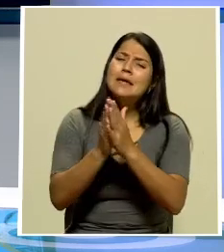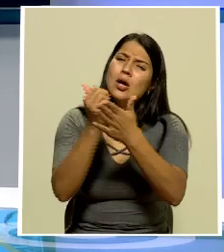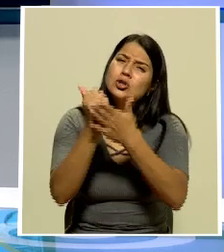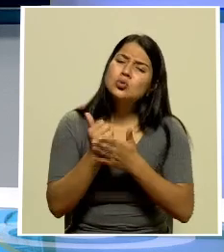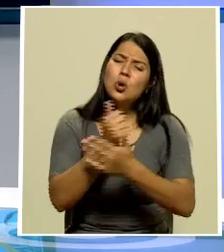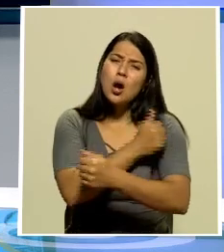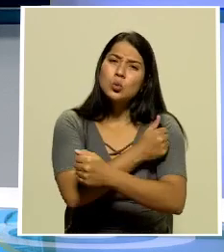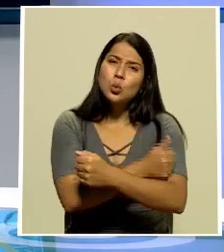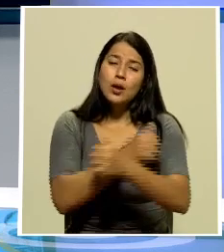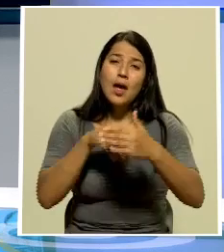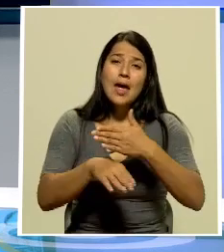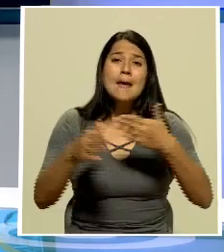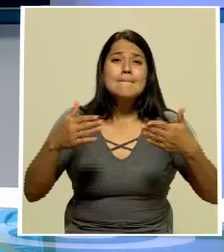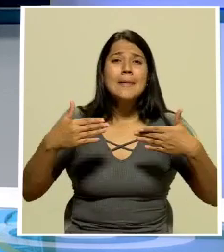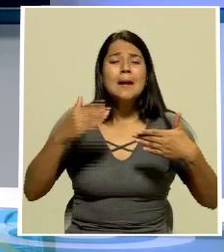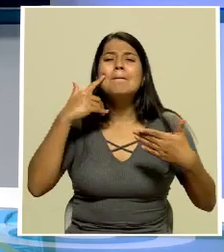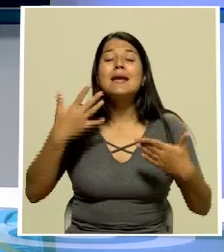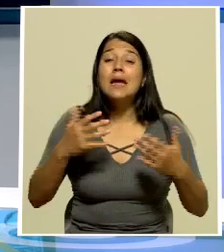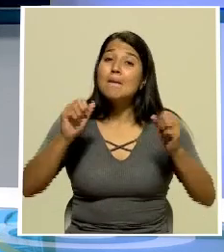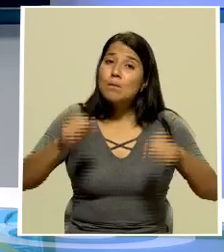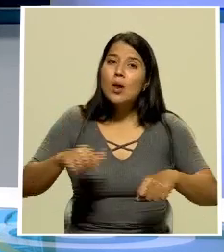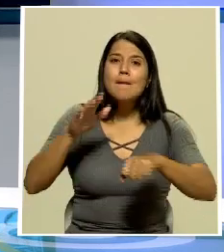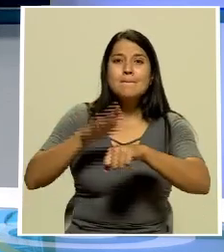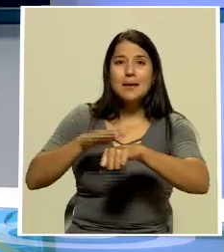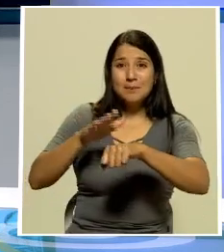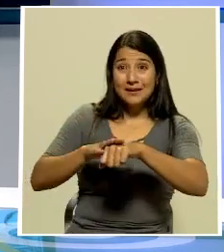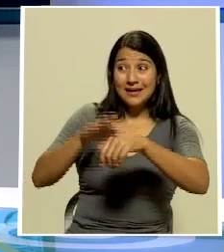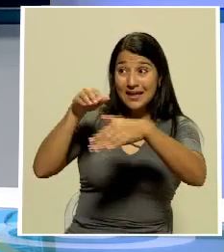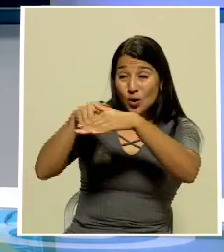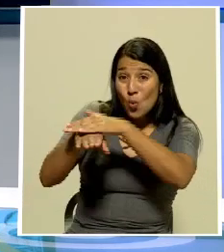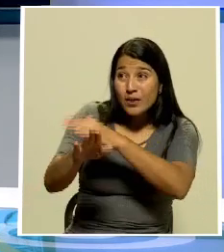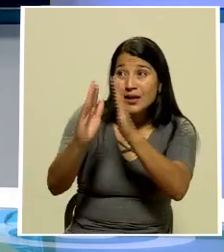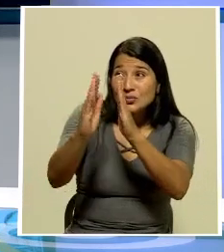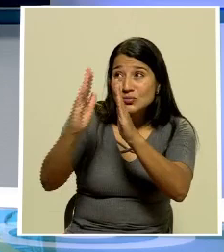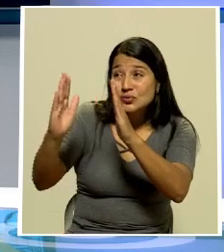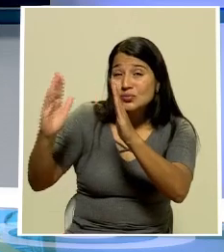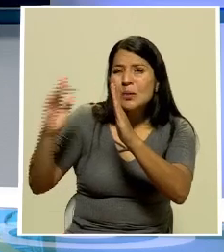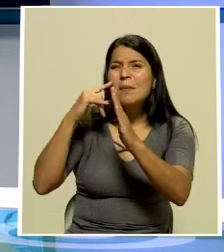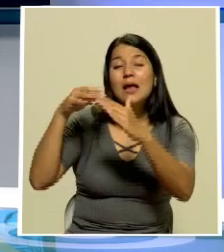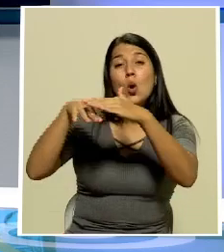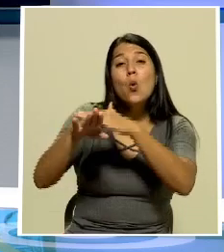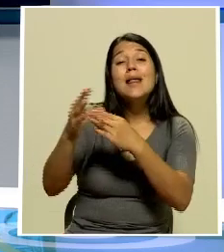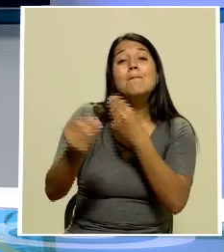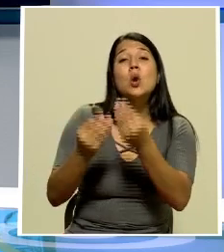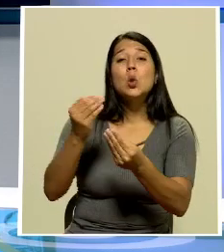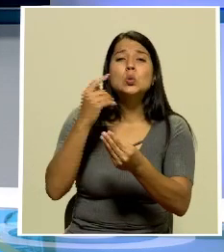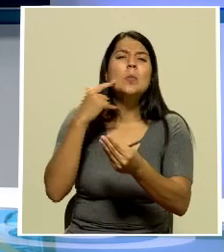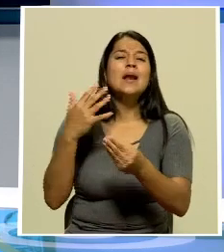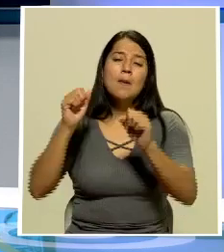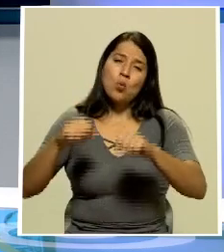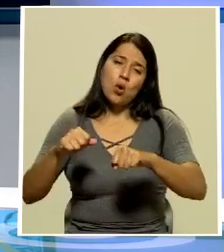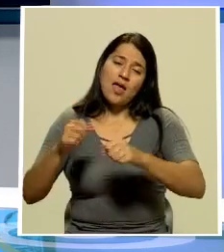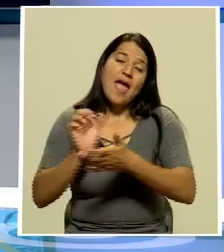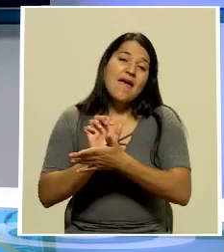autoridades panameñas para que les faciliten bodegas fiscales en donde puedan guardar sus productos y evitar pérdidas